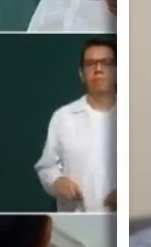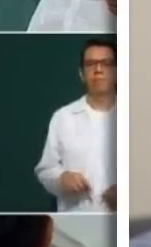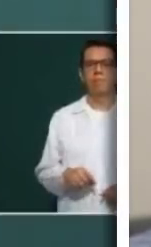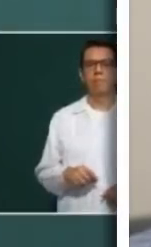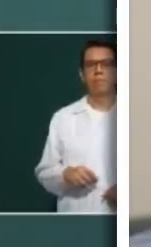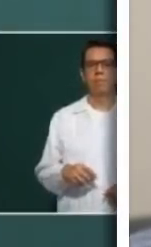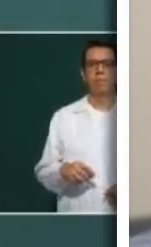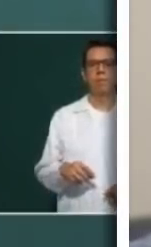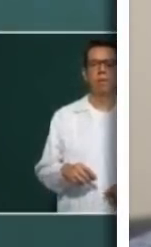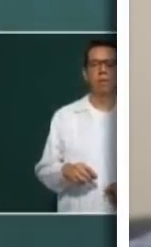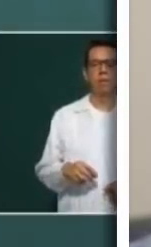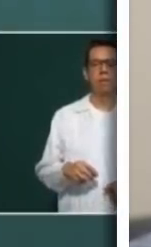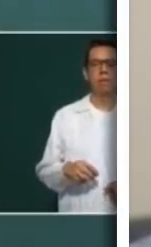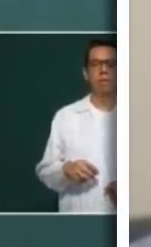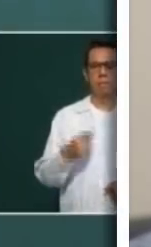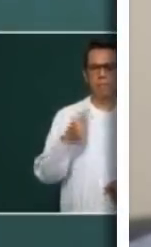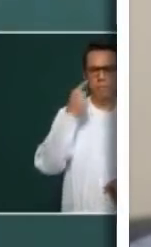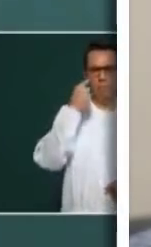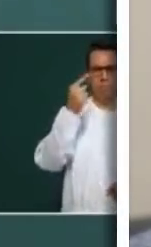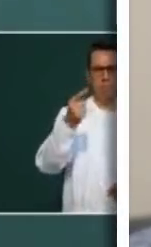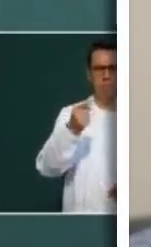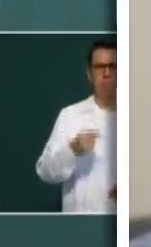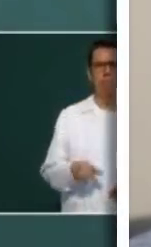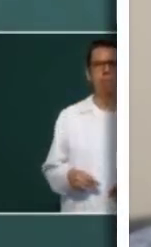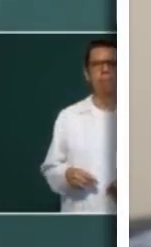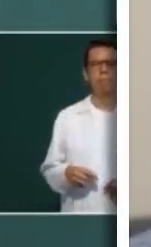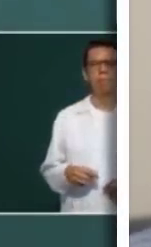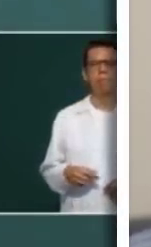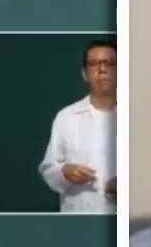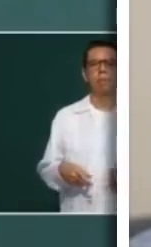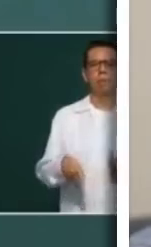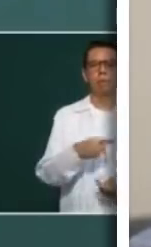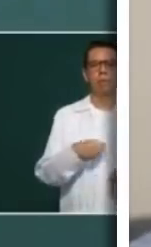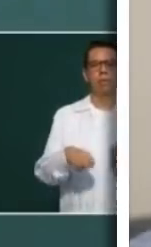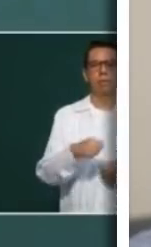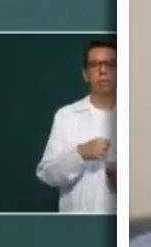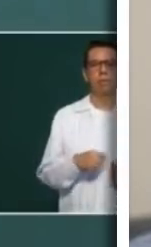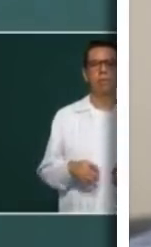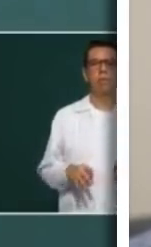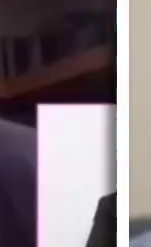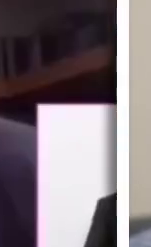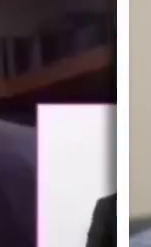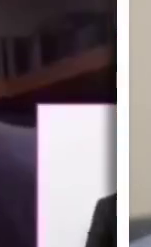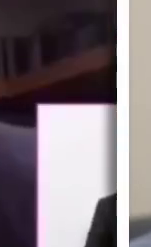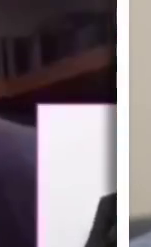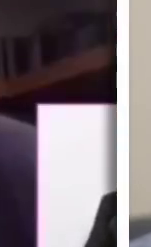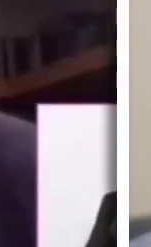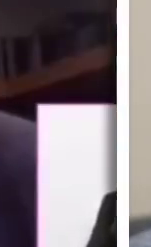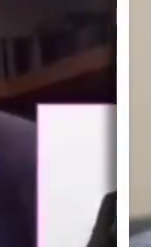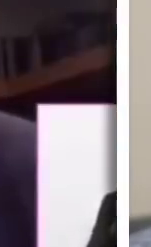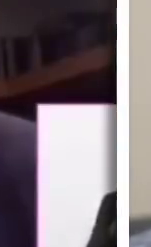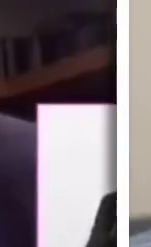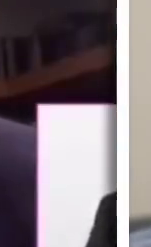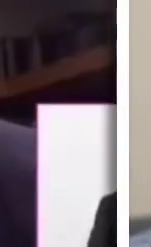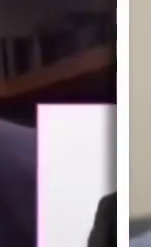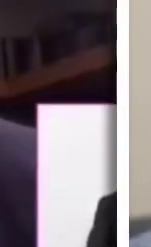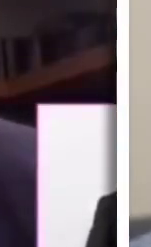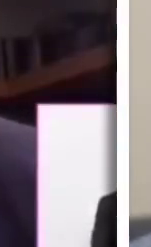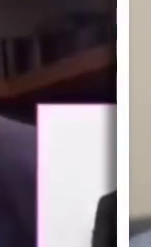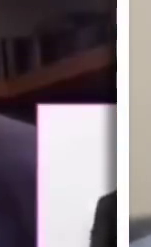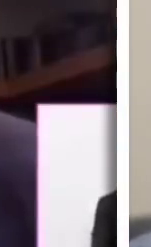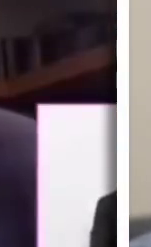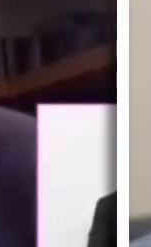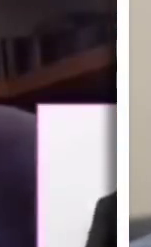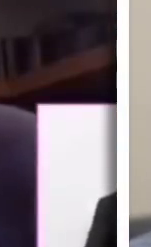momento porque en el discurso muy mañoso y perverso de él lorenzo córdova de ciro murayama siempre que hablan de la transmisión